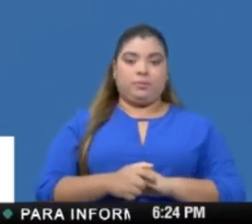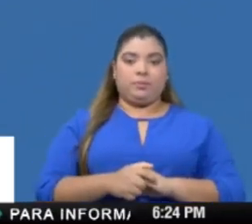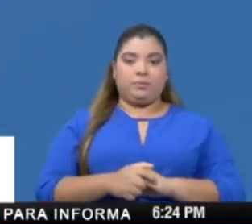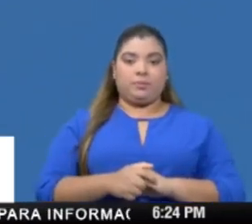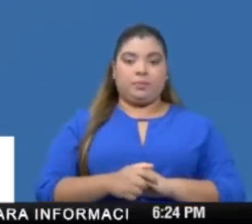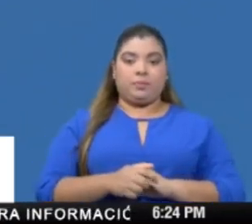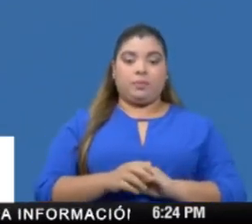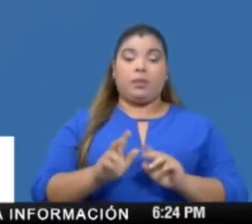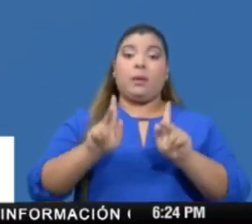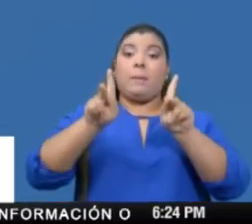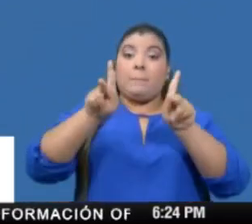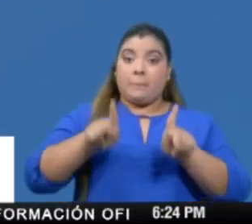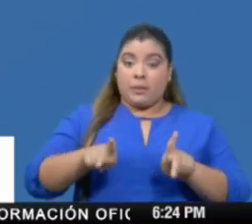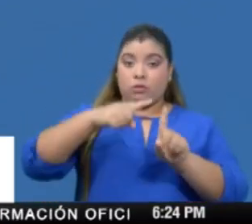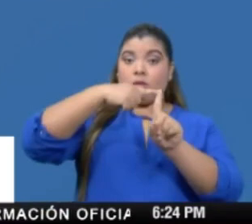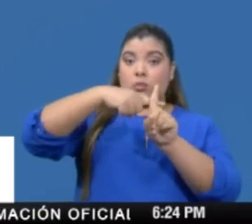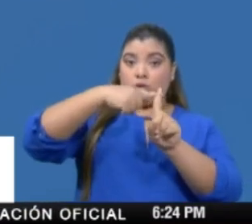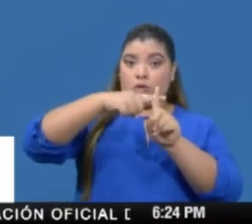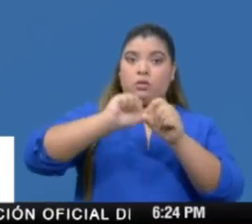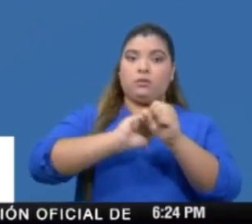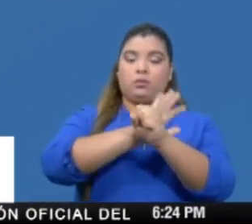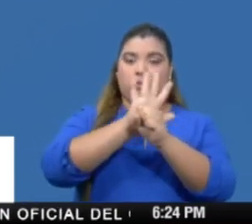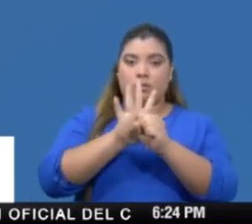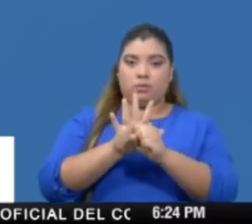Los casos activos.